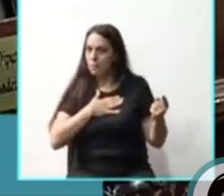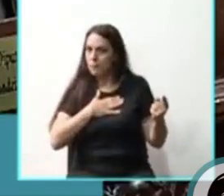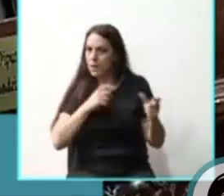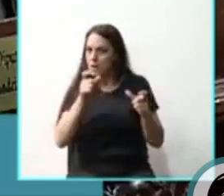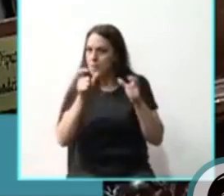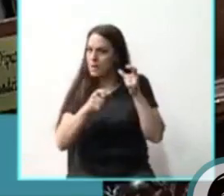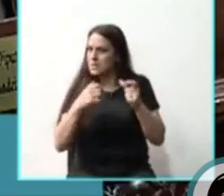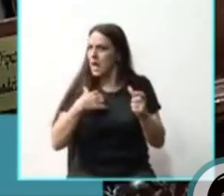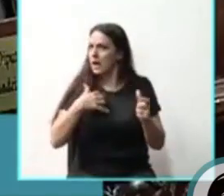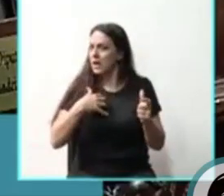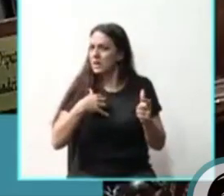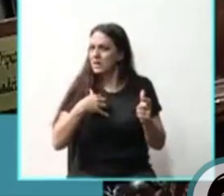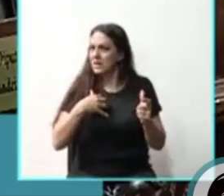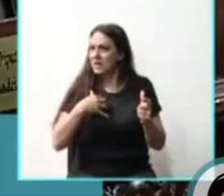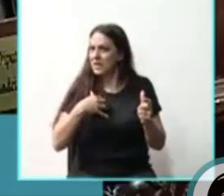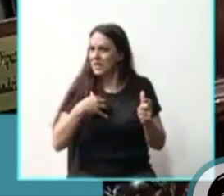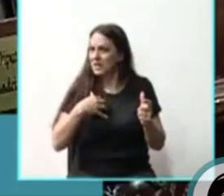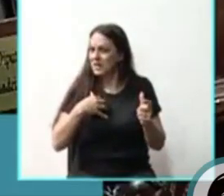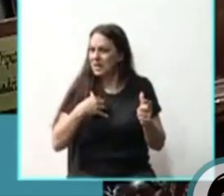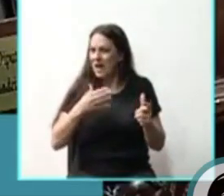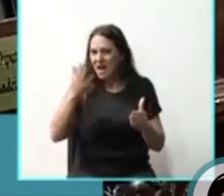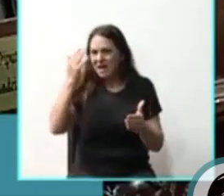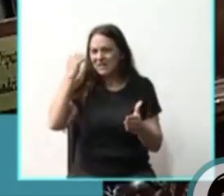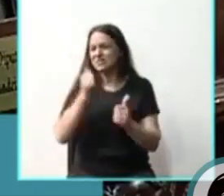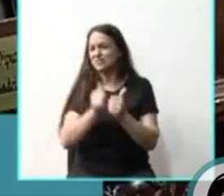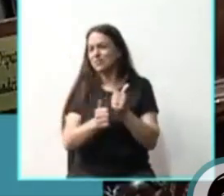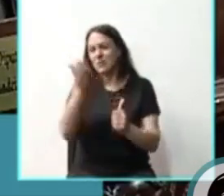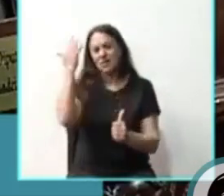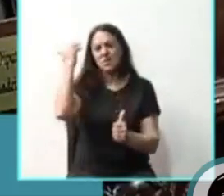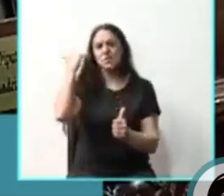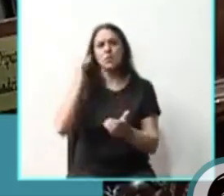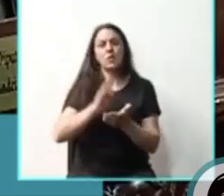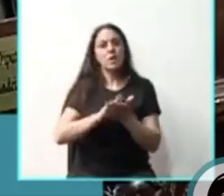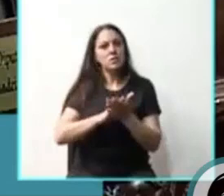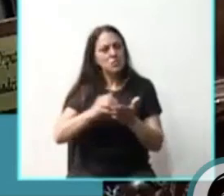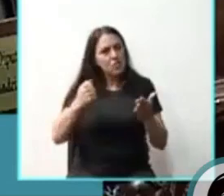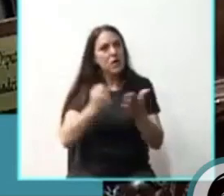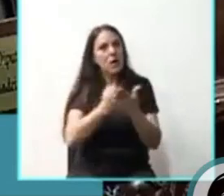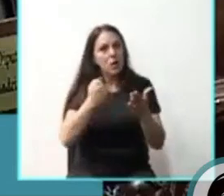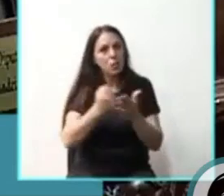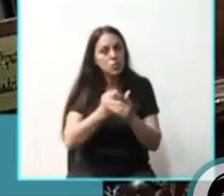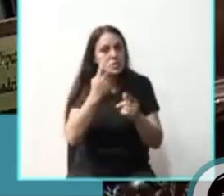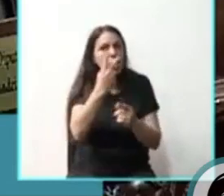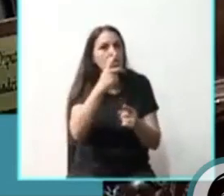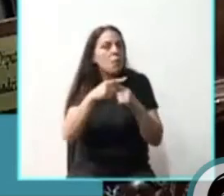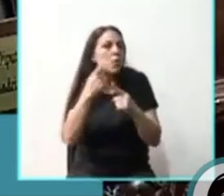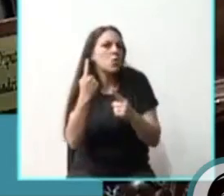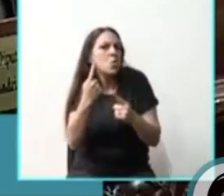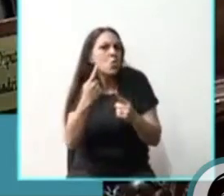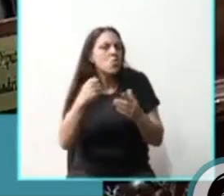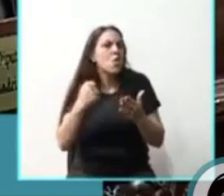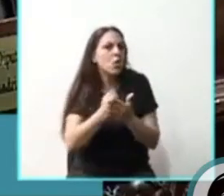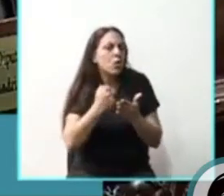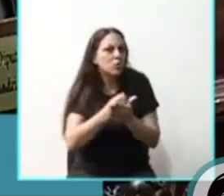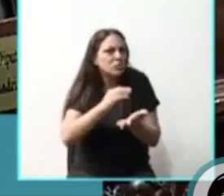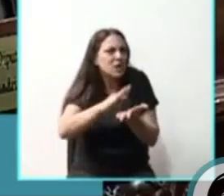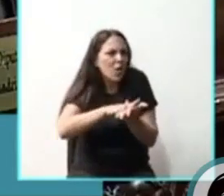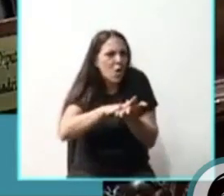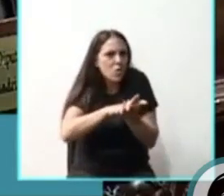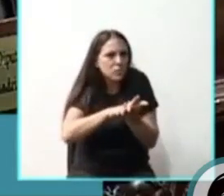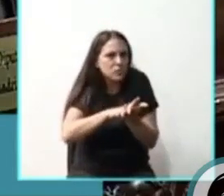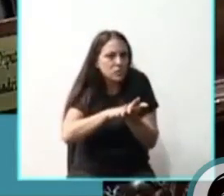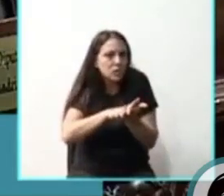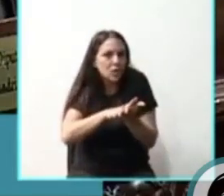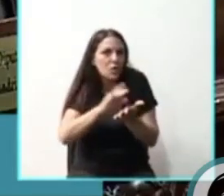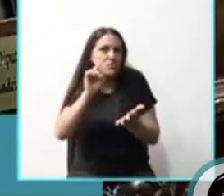tradición que tenemos en la lucha contra la impunidad en la lucha contra el dos por uno hay que acatar sin más los fallos judiciales